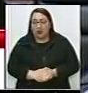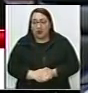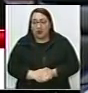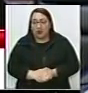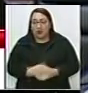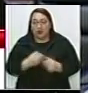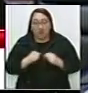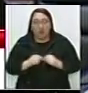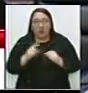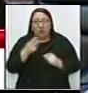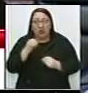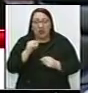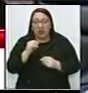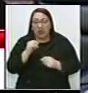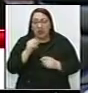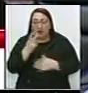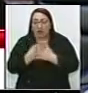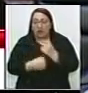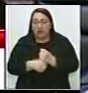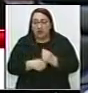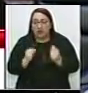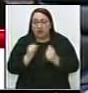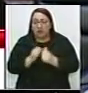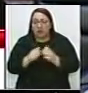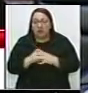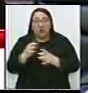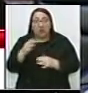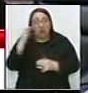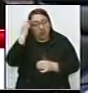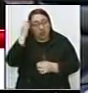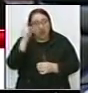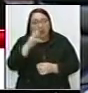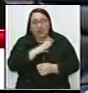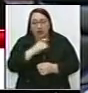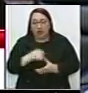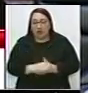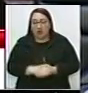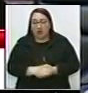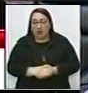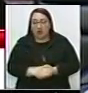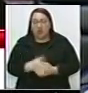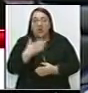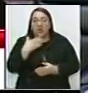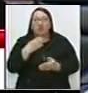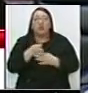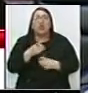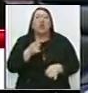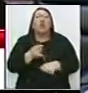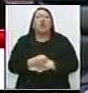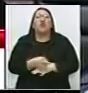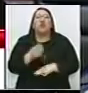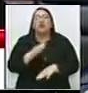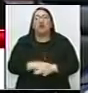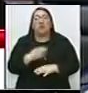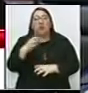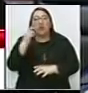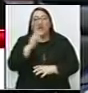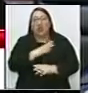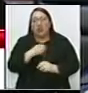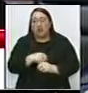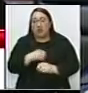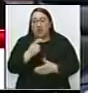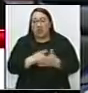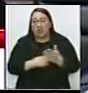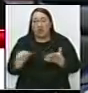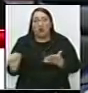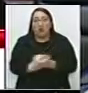Mantengo una cuestión de confianza respecto a políticas de Estado. ¿Quién va a estar en contra de una política de Estado que